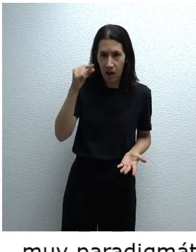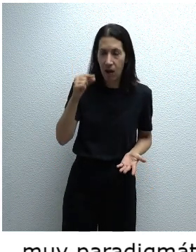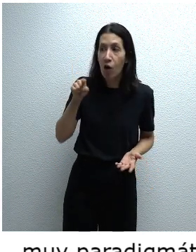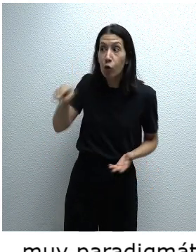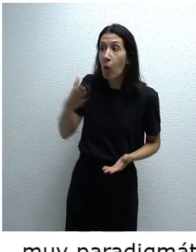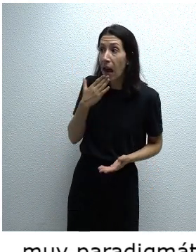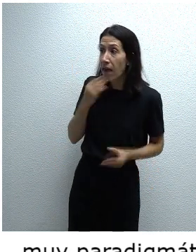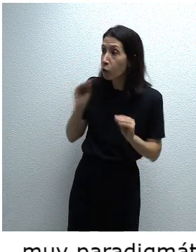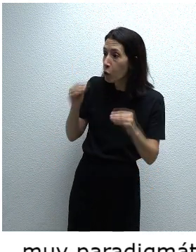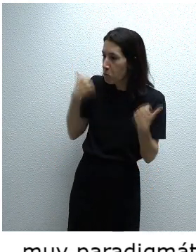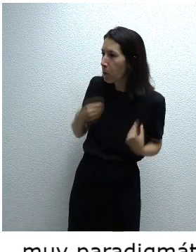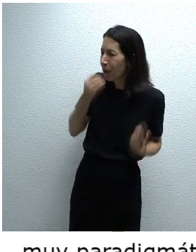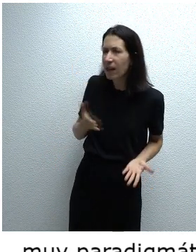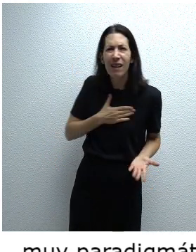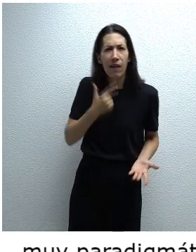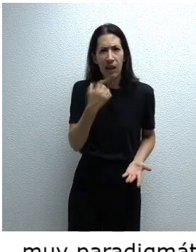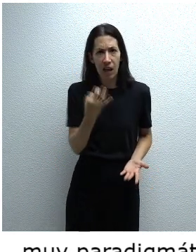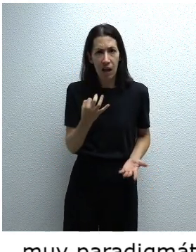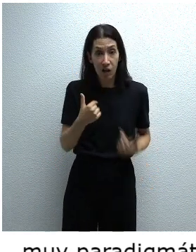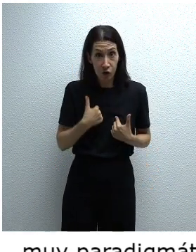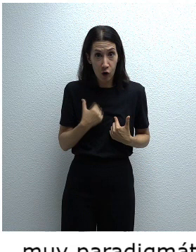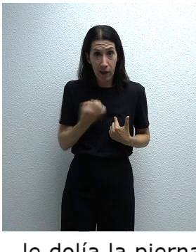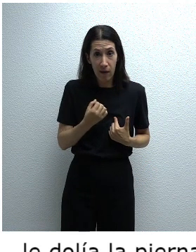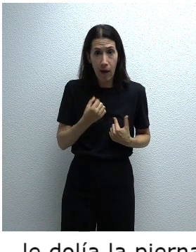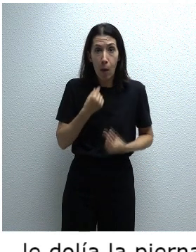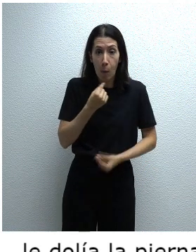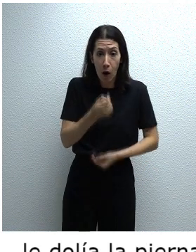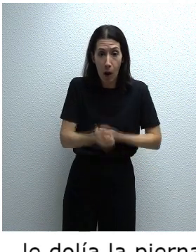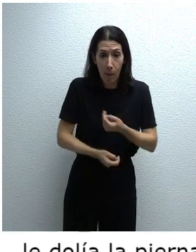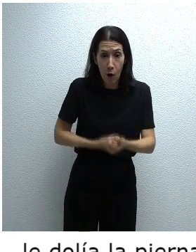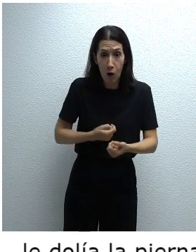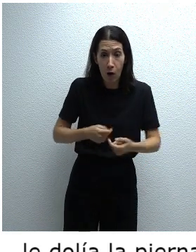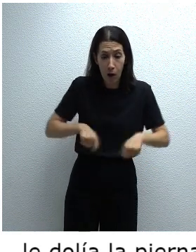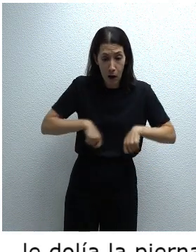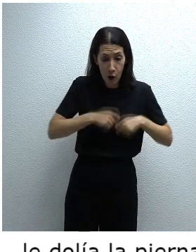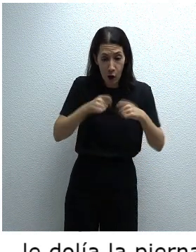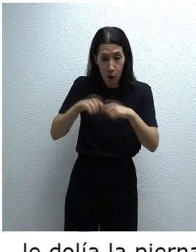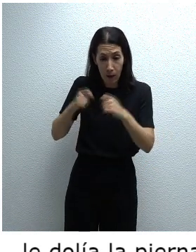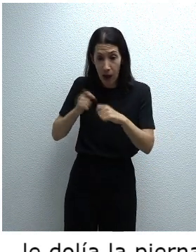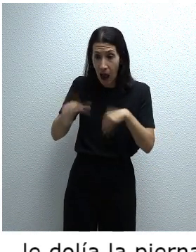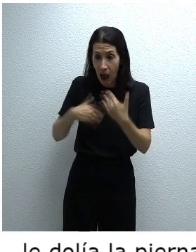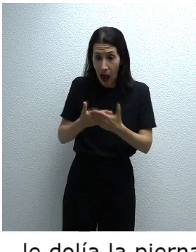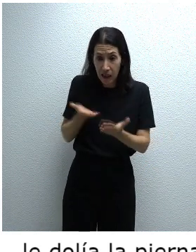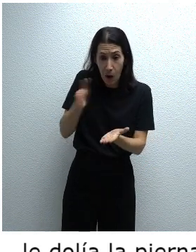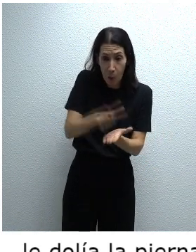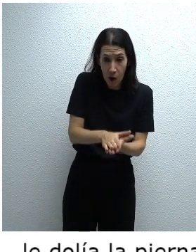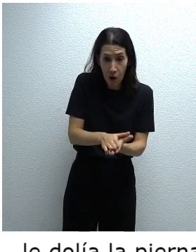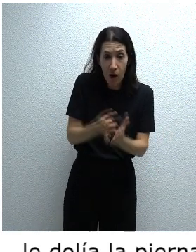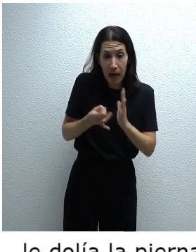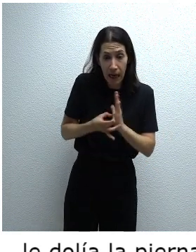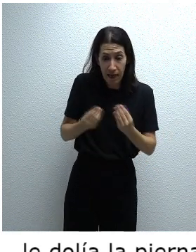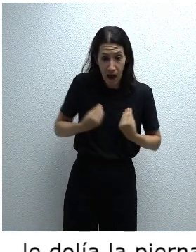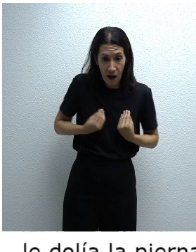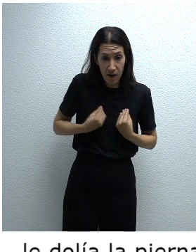bien para su edad? ¿Qué significa? ¿Que yo tengo que ir deteriorándome y no puedo tener una calidad de vida hasta el último día de mi vida? Bueno, la respuesta